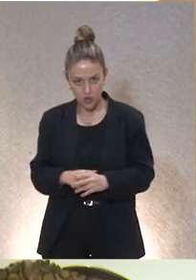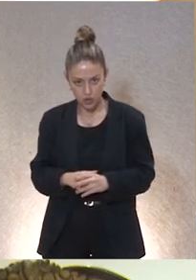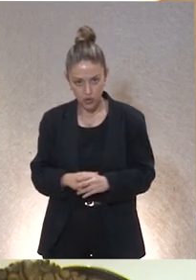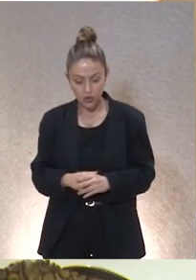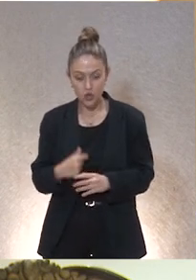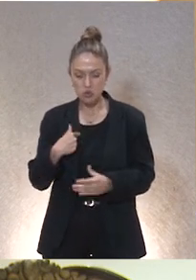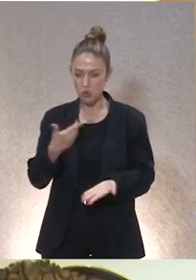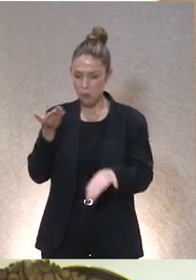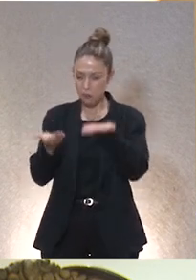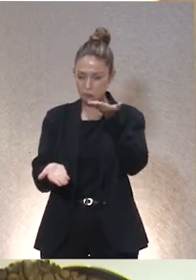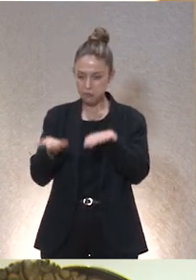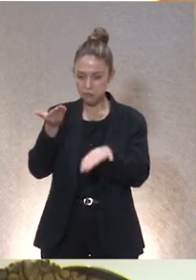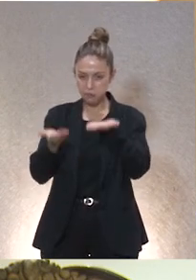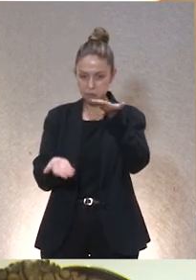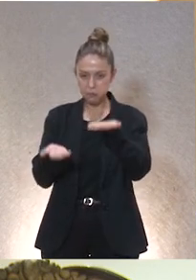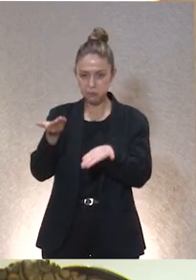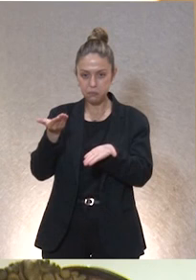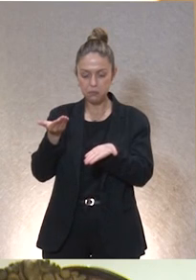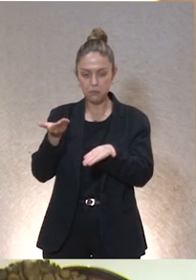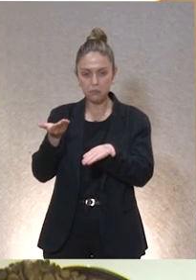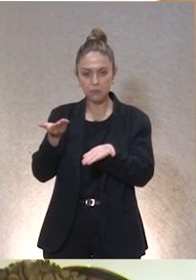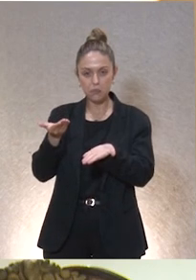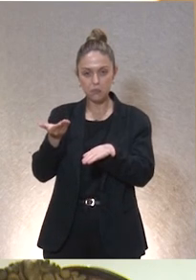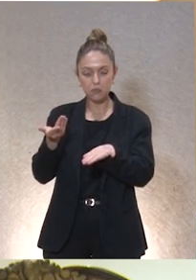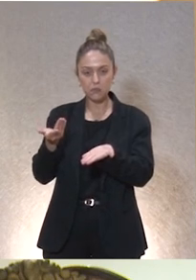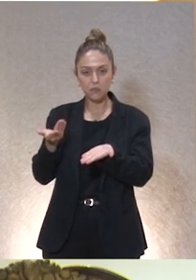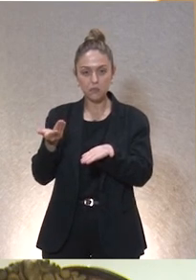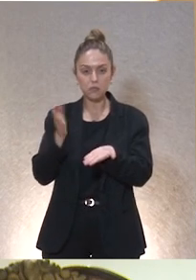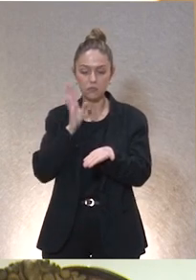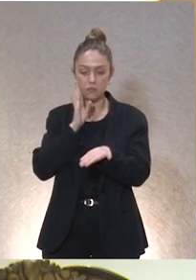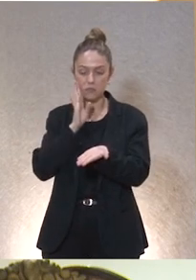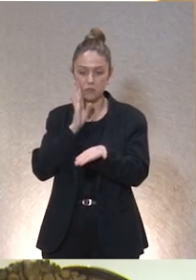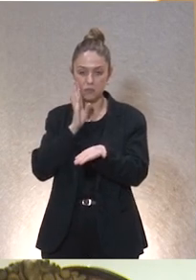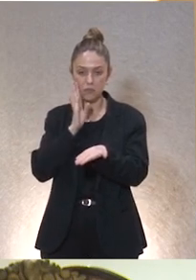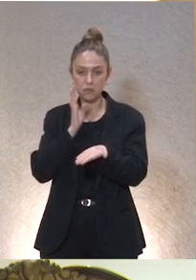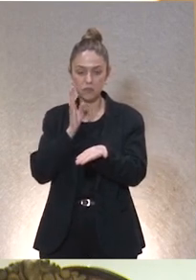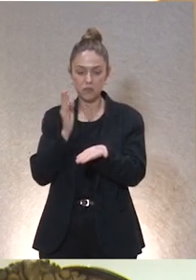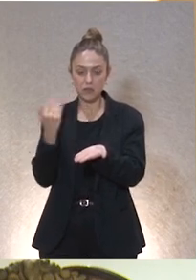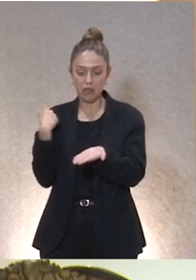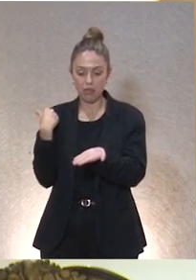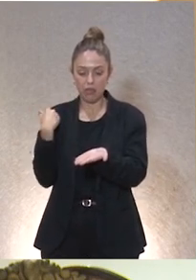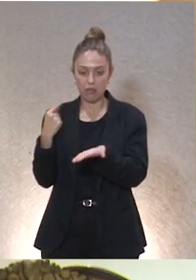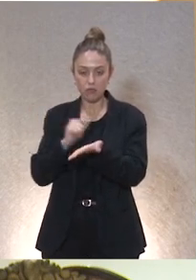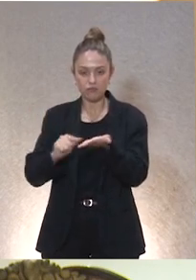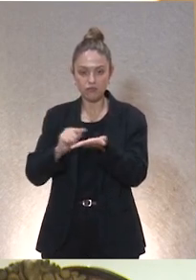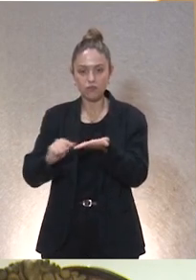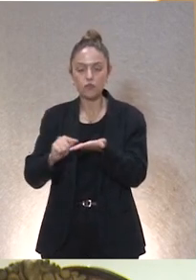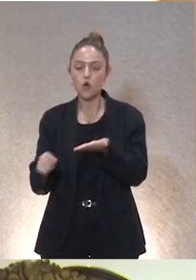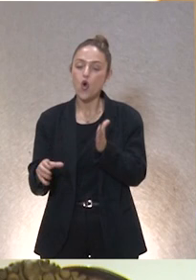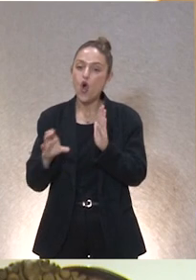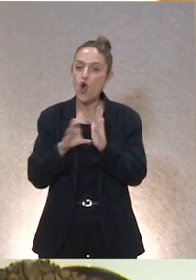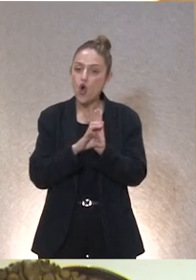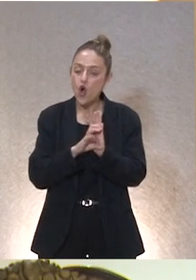cuyo balance escribí recientemente en una publicación profesional 30 años después de la aprobación del Código